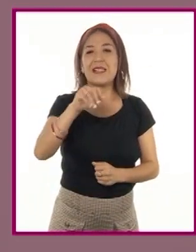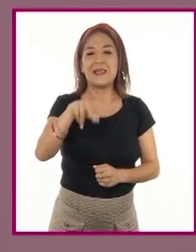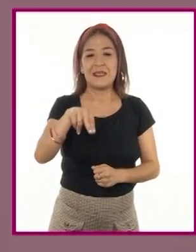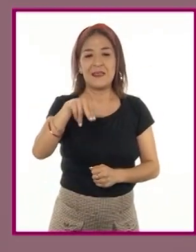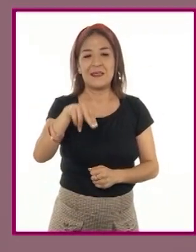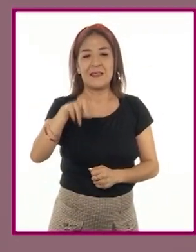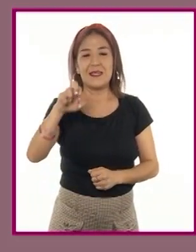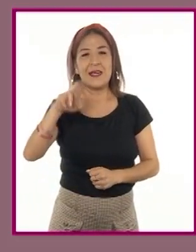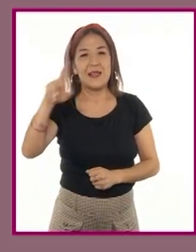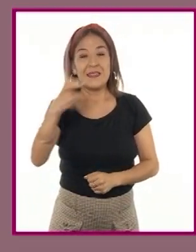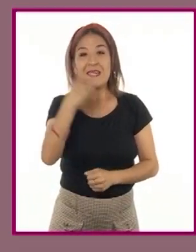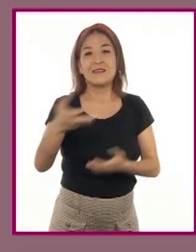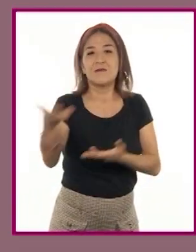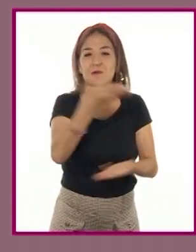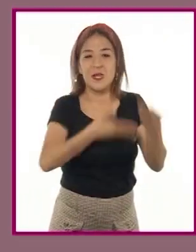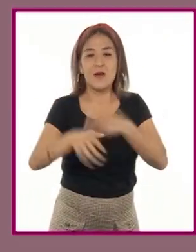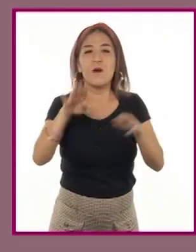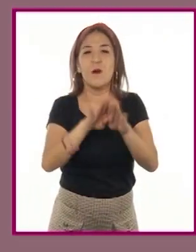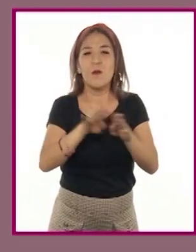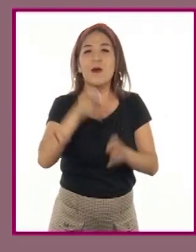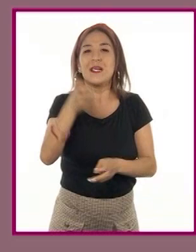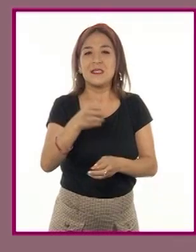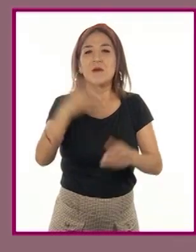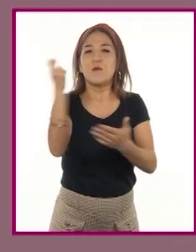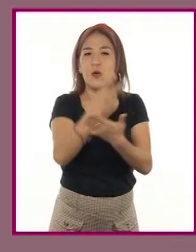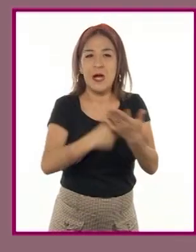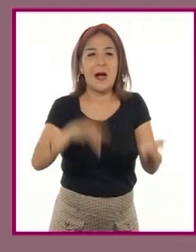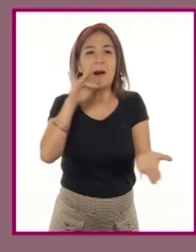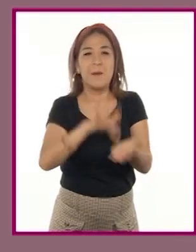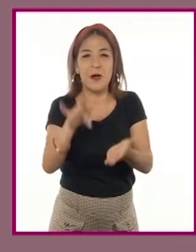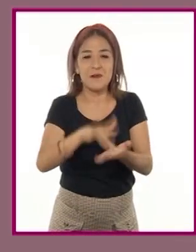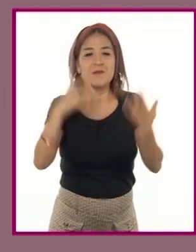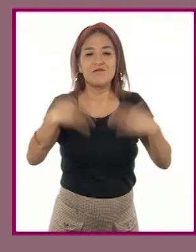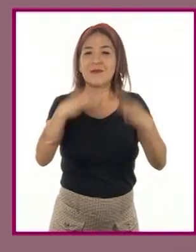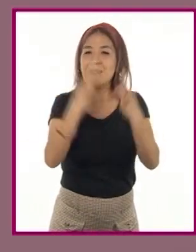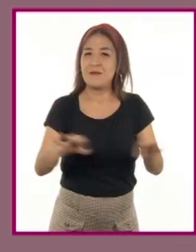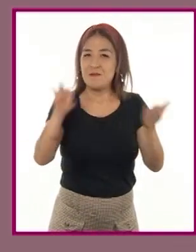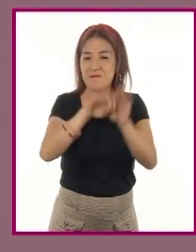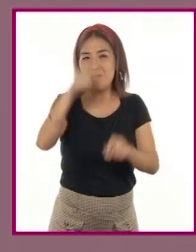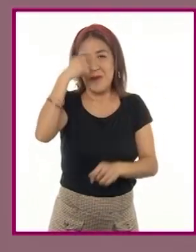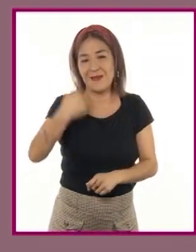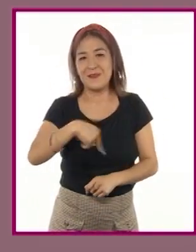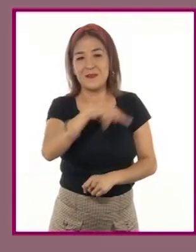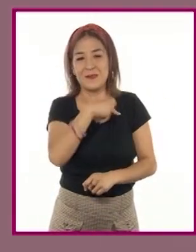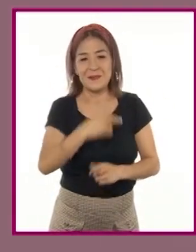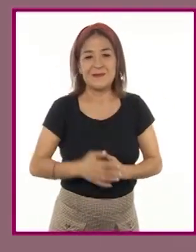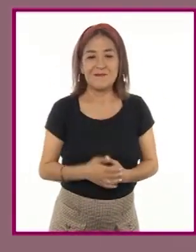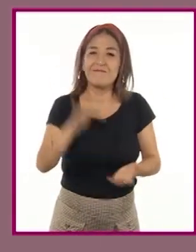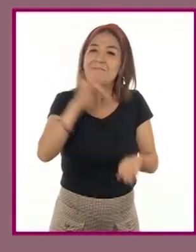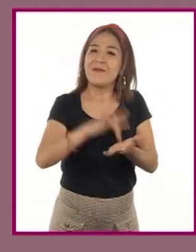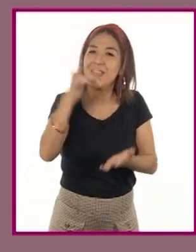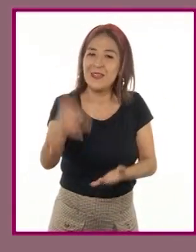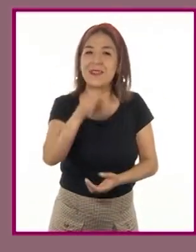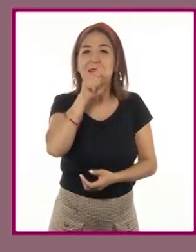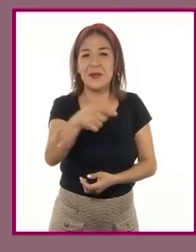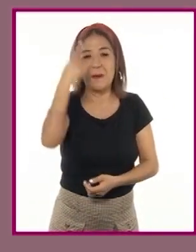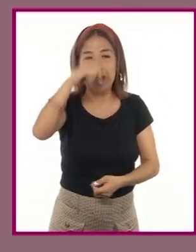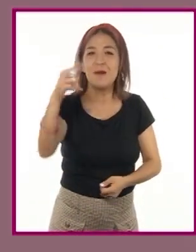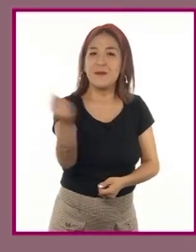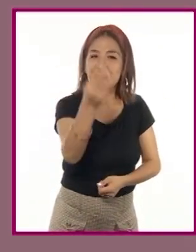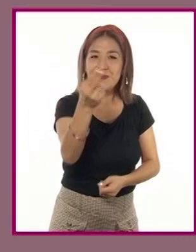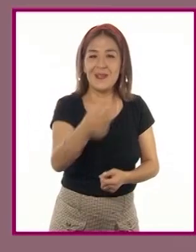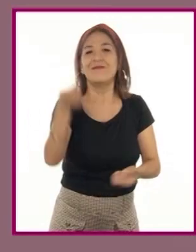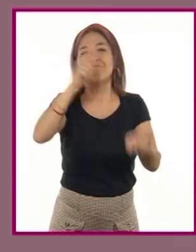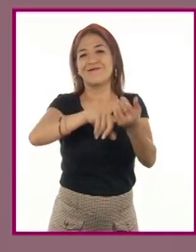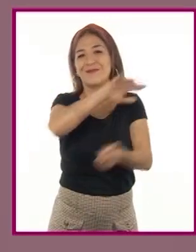por compartir la elaboración de estos programas. Su apoyo es invaluable para nosotros. Nuestro agradecimiento es también para ustedes,